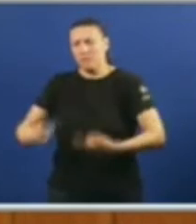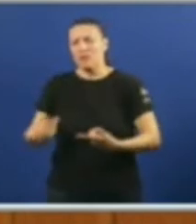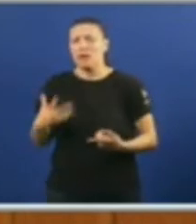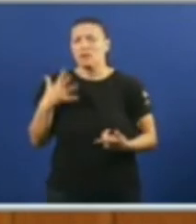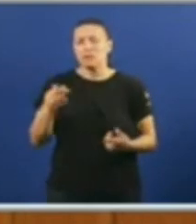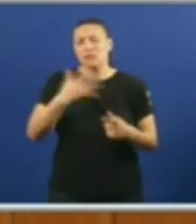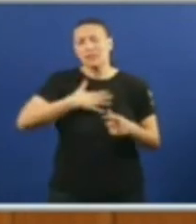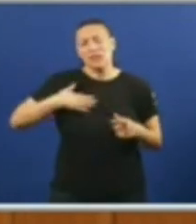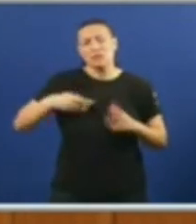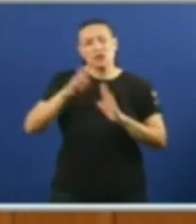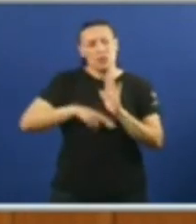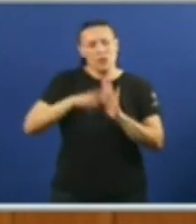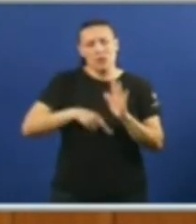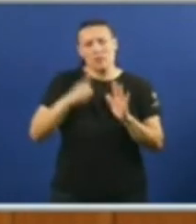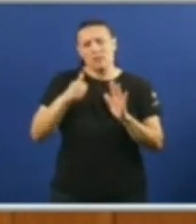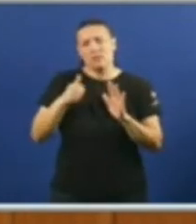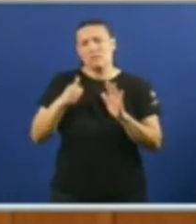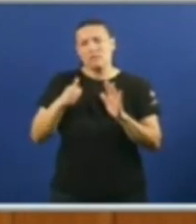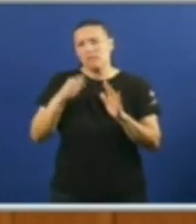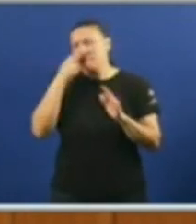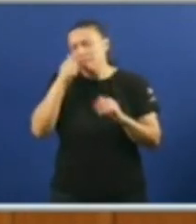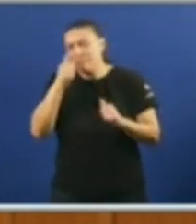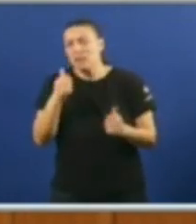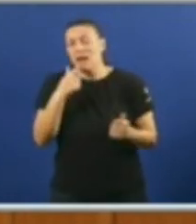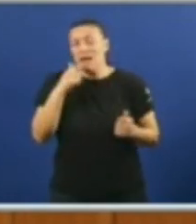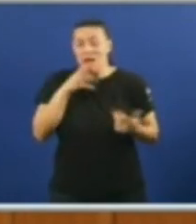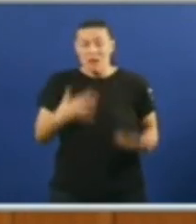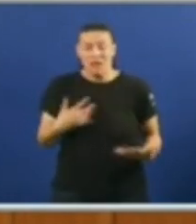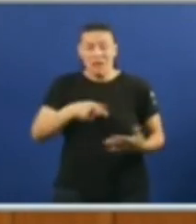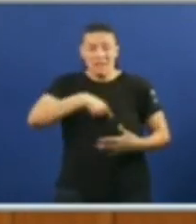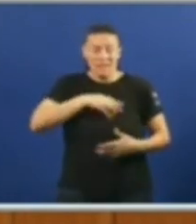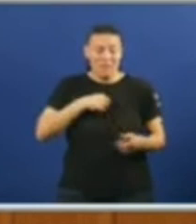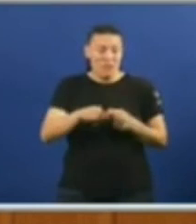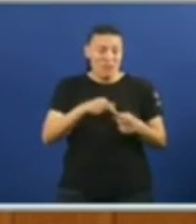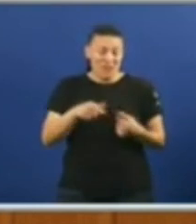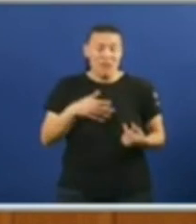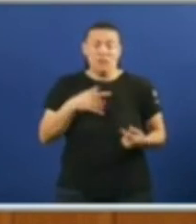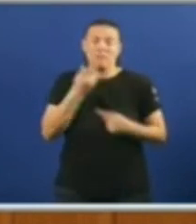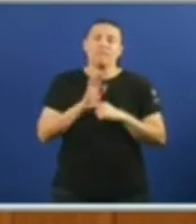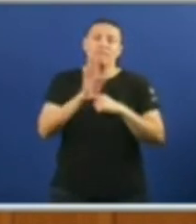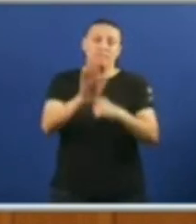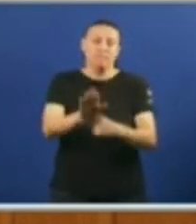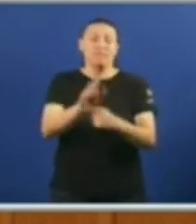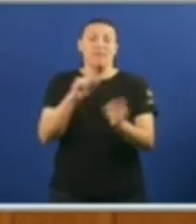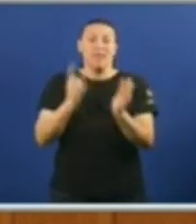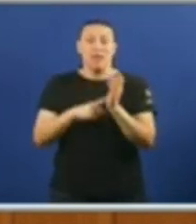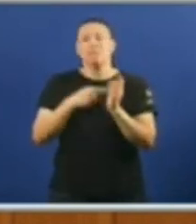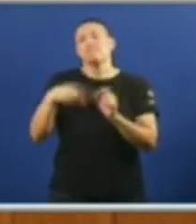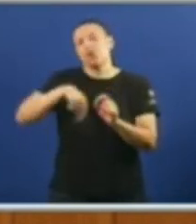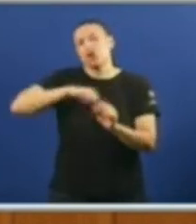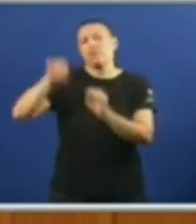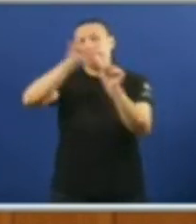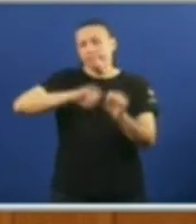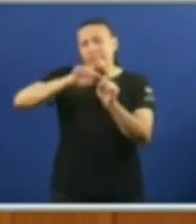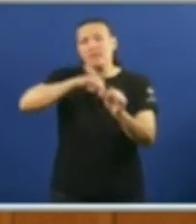ambiciosa neste ámbito. En conclusión, hoxe desde o BNG defendemos esta proposición non de lei que pretende cambiar